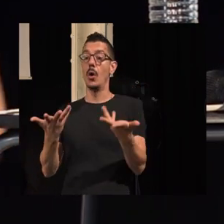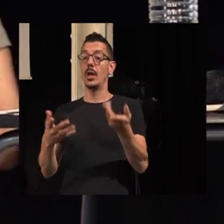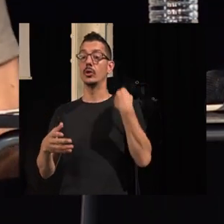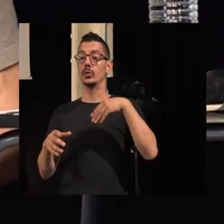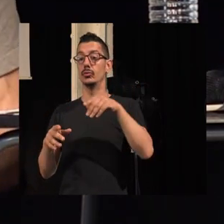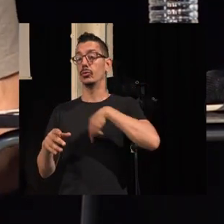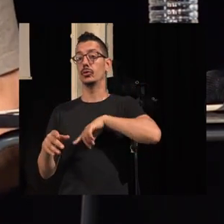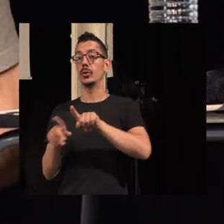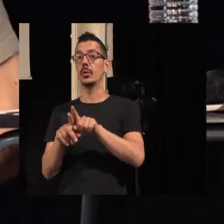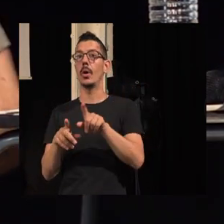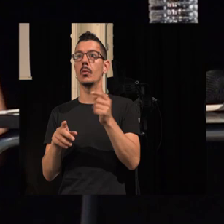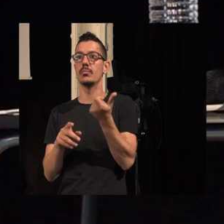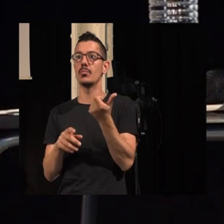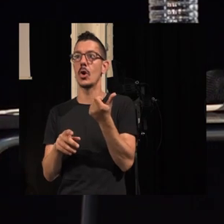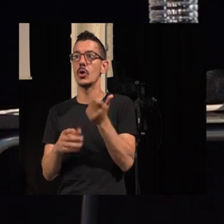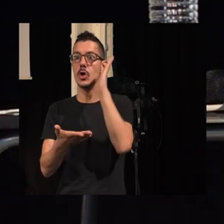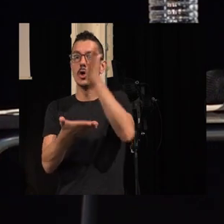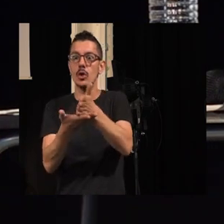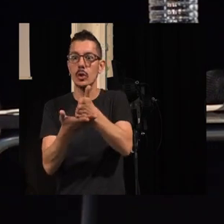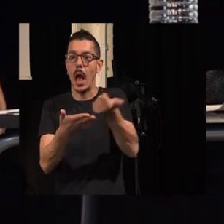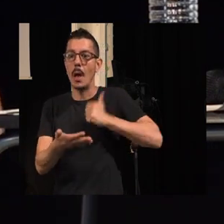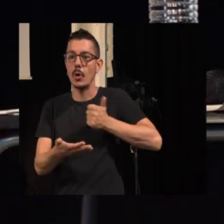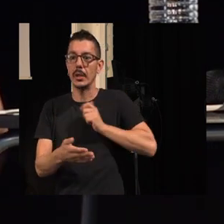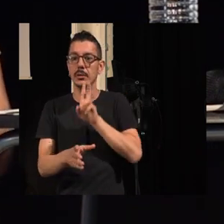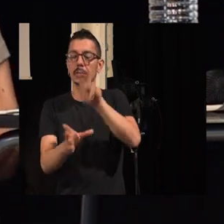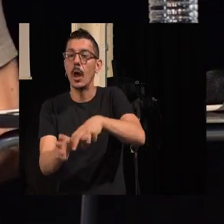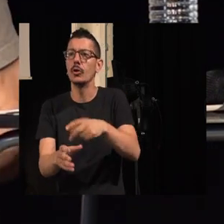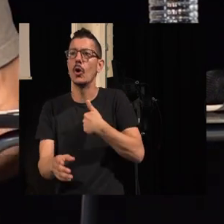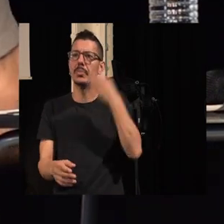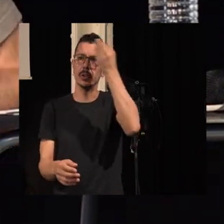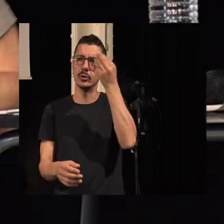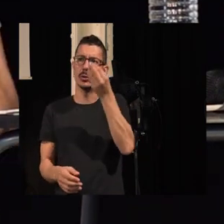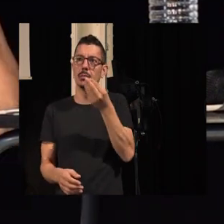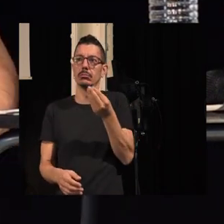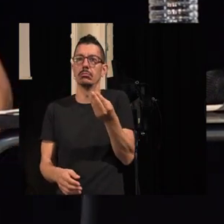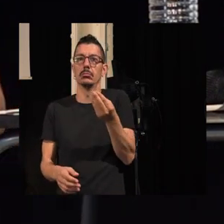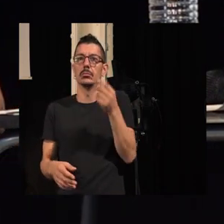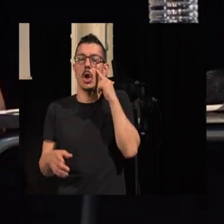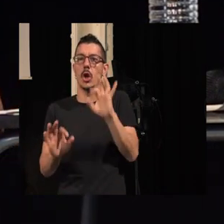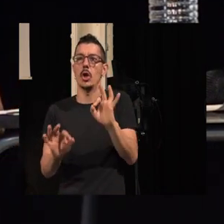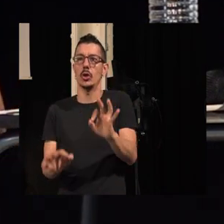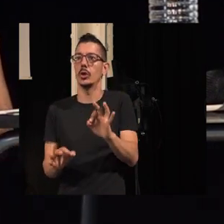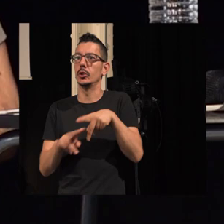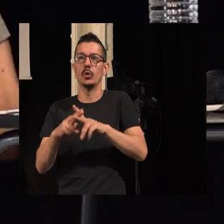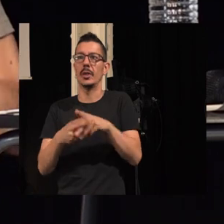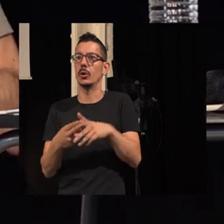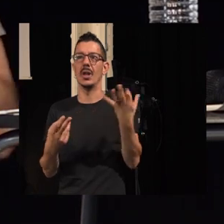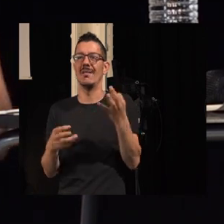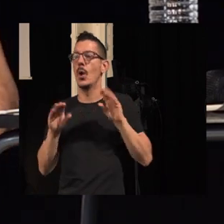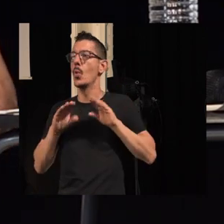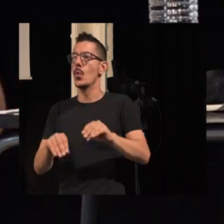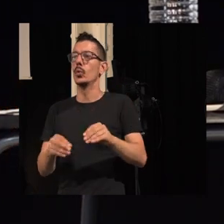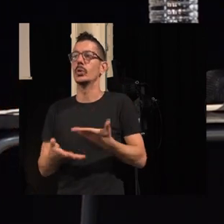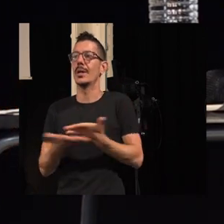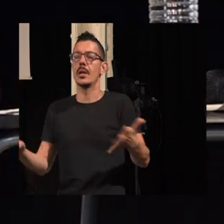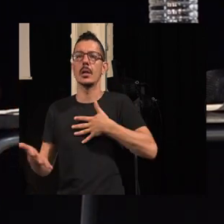ni discuto si se debe aprovechar o no. Claro que se debe aprovechar, debemos aprovechar todos los instrumentos que tenemos desde un